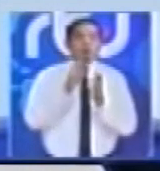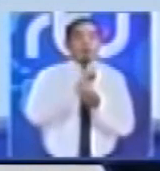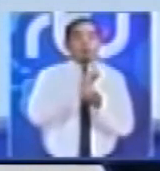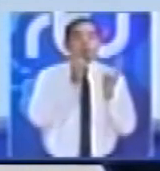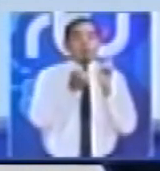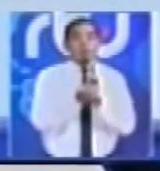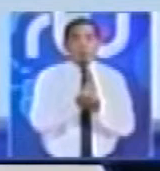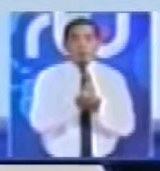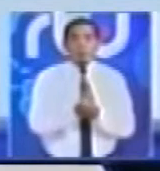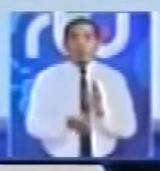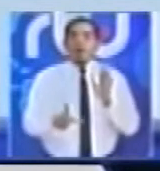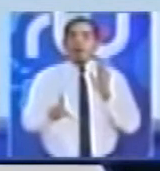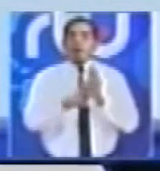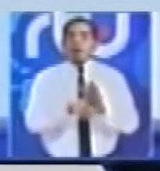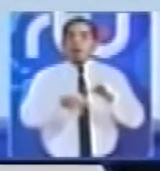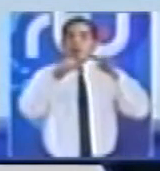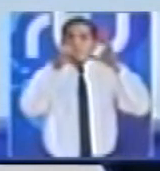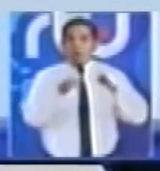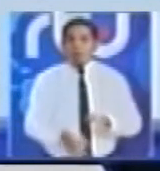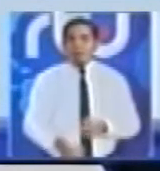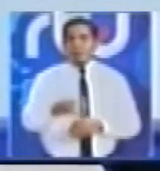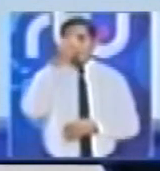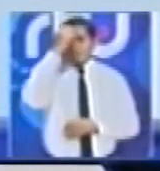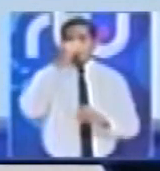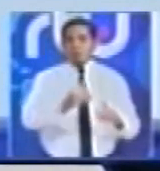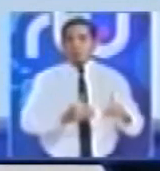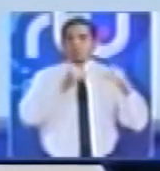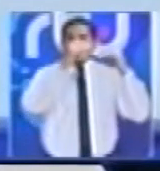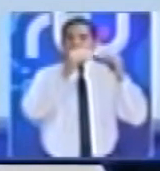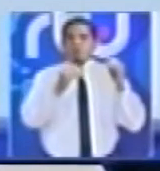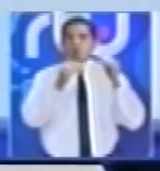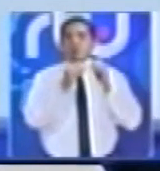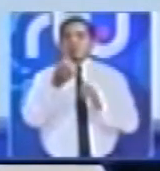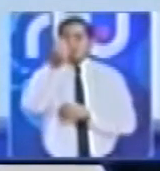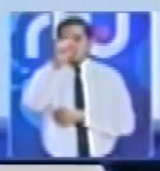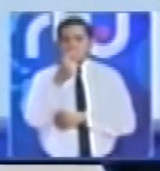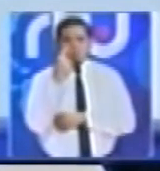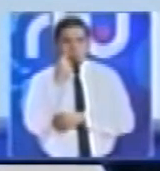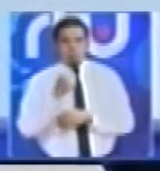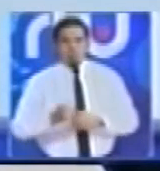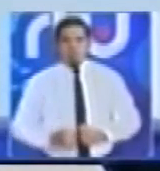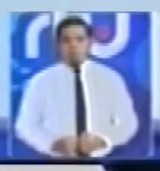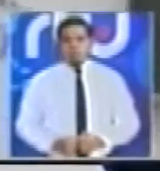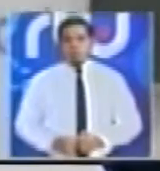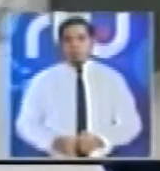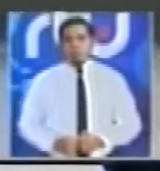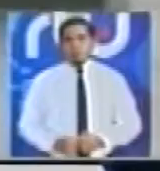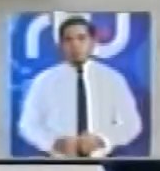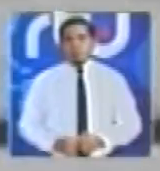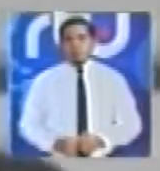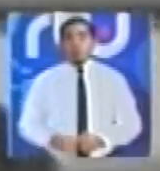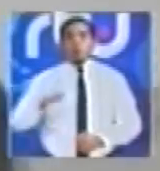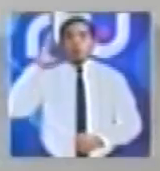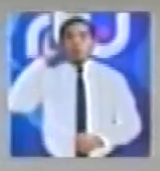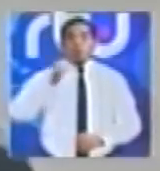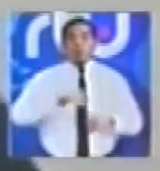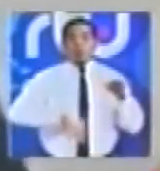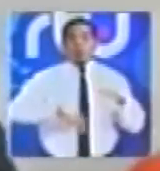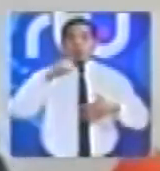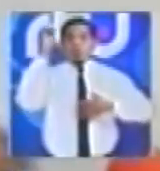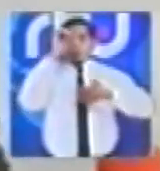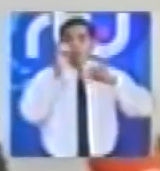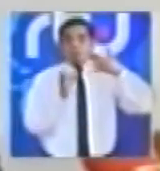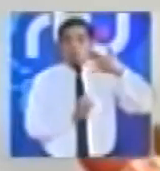de admisión para la universidad, que se cumplió en el régimen Sierra. En Cuenca, el secretario de Educación